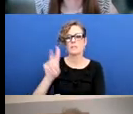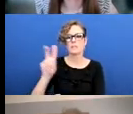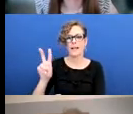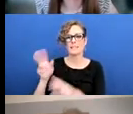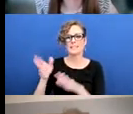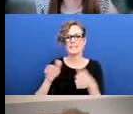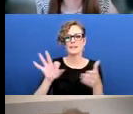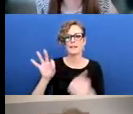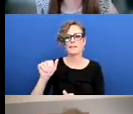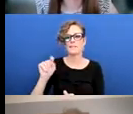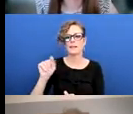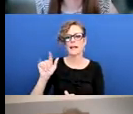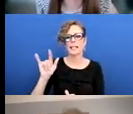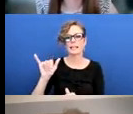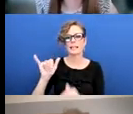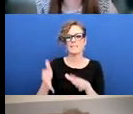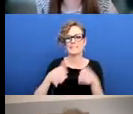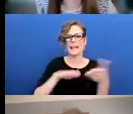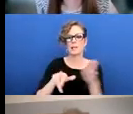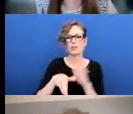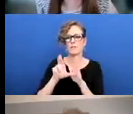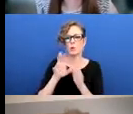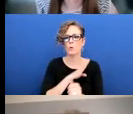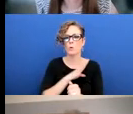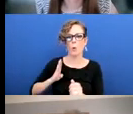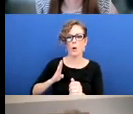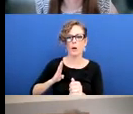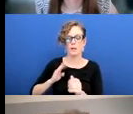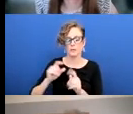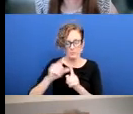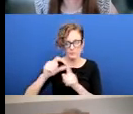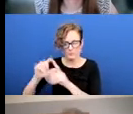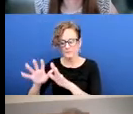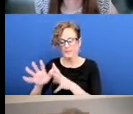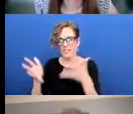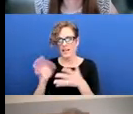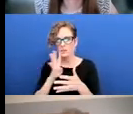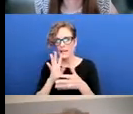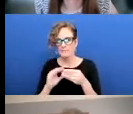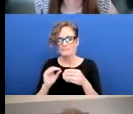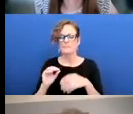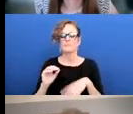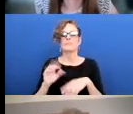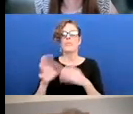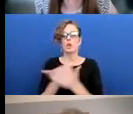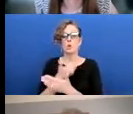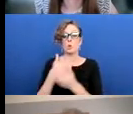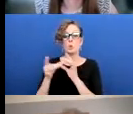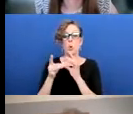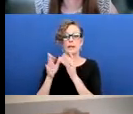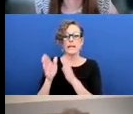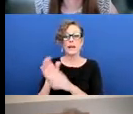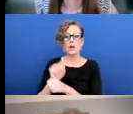Amelia mencionó la comisión de evaluación de violencia